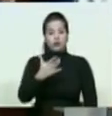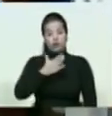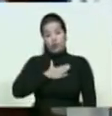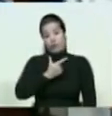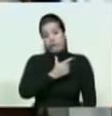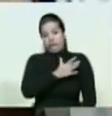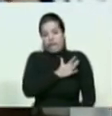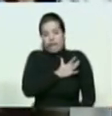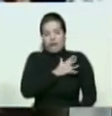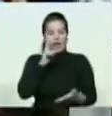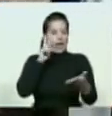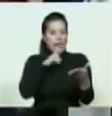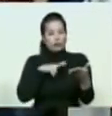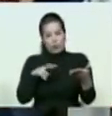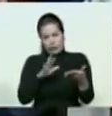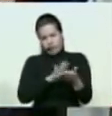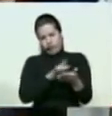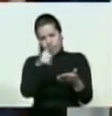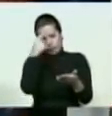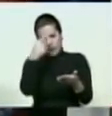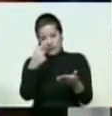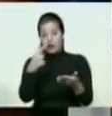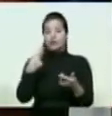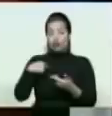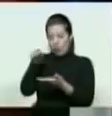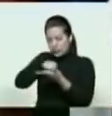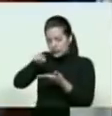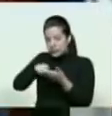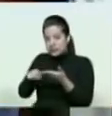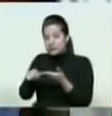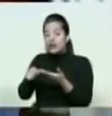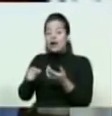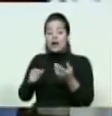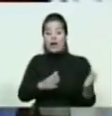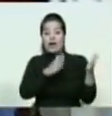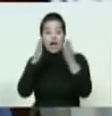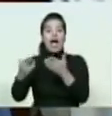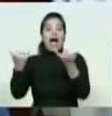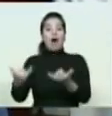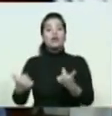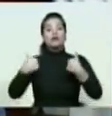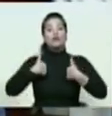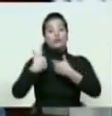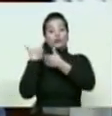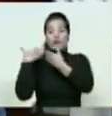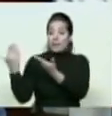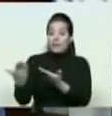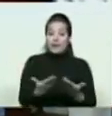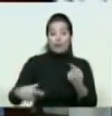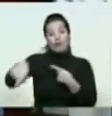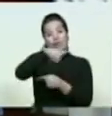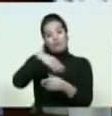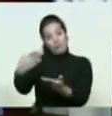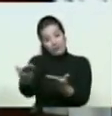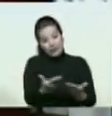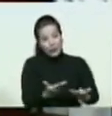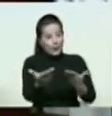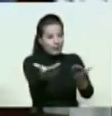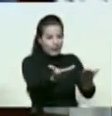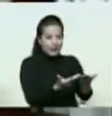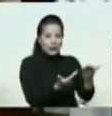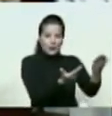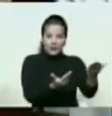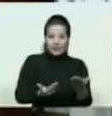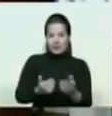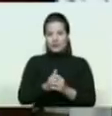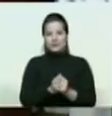lector, lo he hecho como creador y ahora me corresponde hacerlo como anfitrión. Y de verdad que uno espera